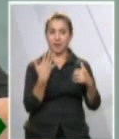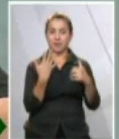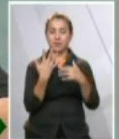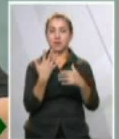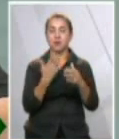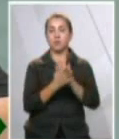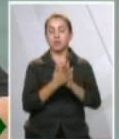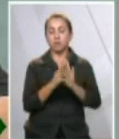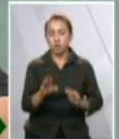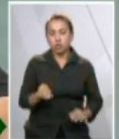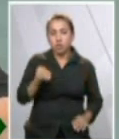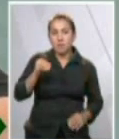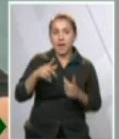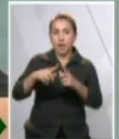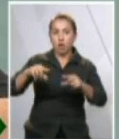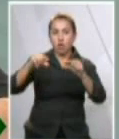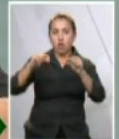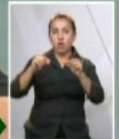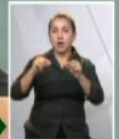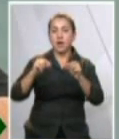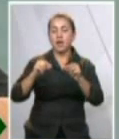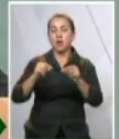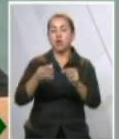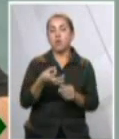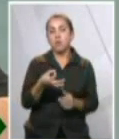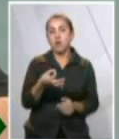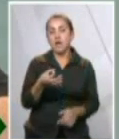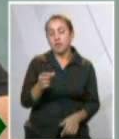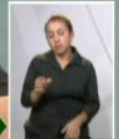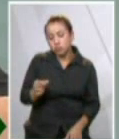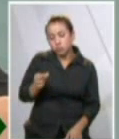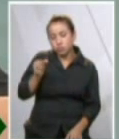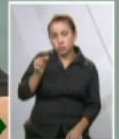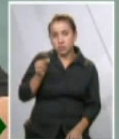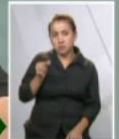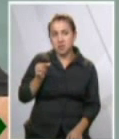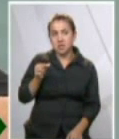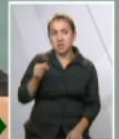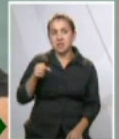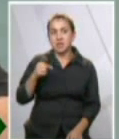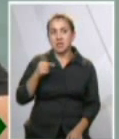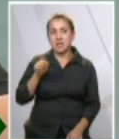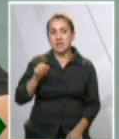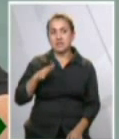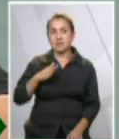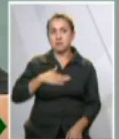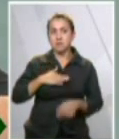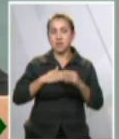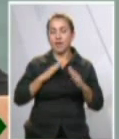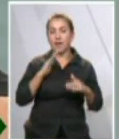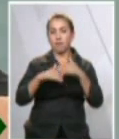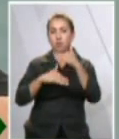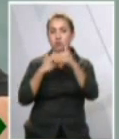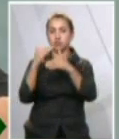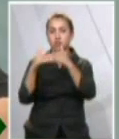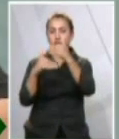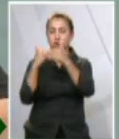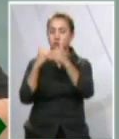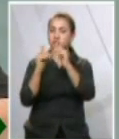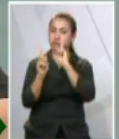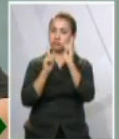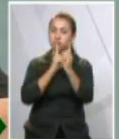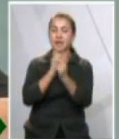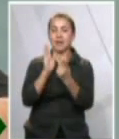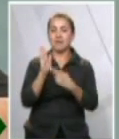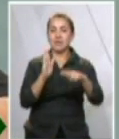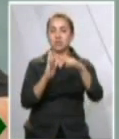como hojas o monedas, cosas pequeñas. Eso fue como mi evolución en la Teletón, y el